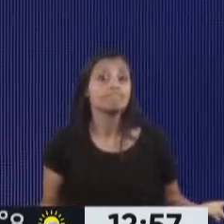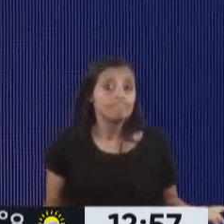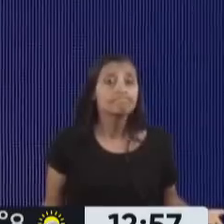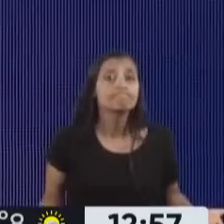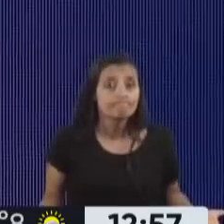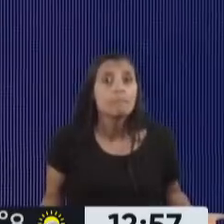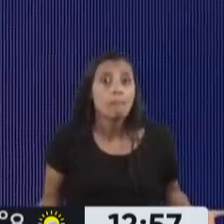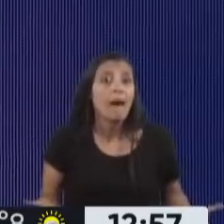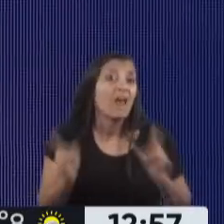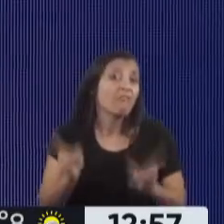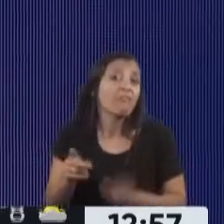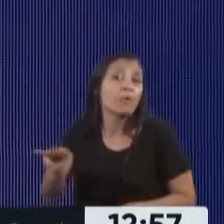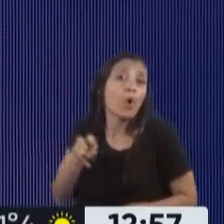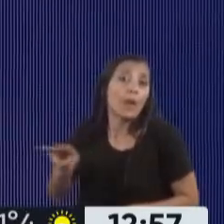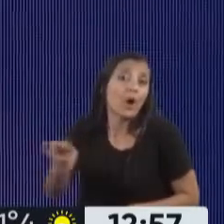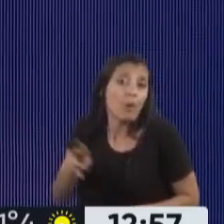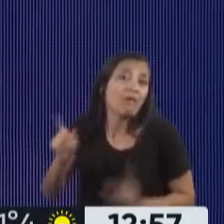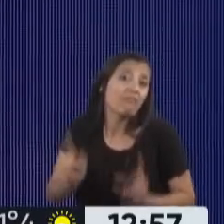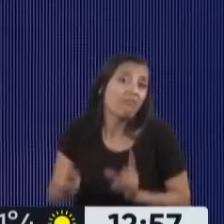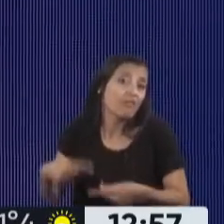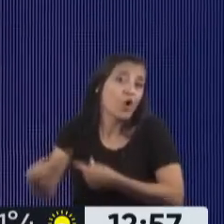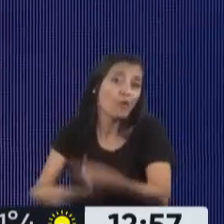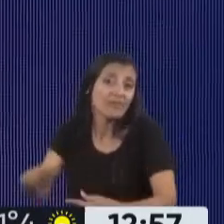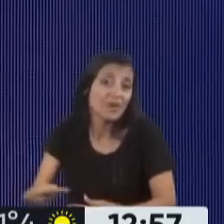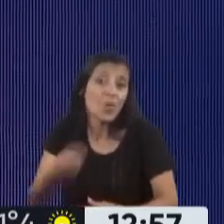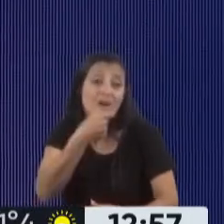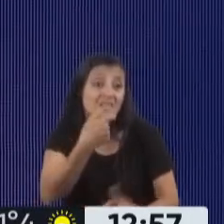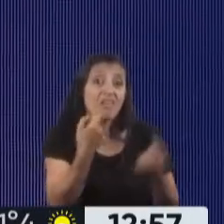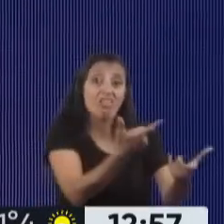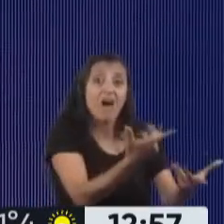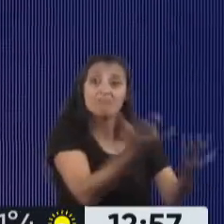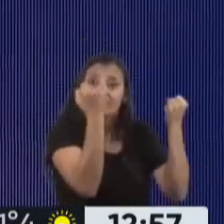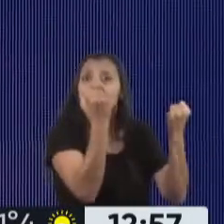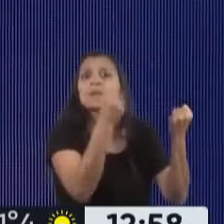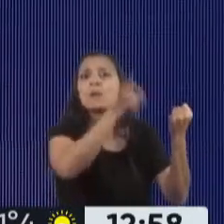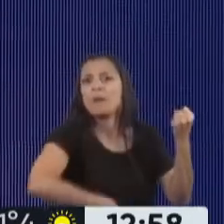pudieran, digamos, seguir cobrando el plan. ¿Y cómo era la